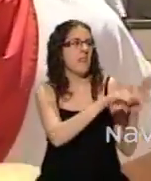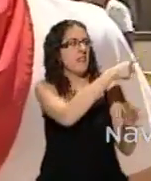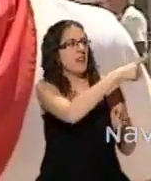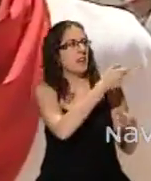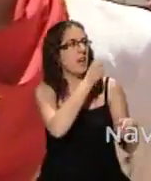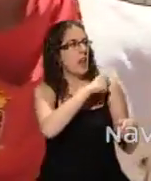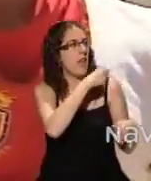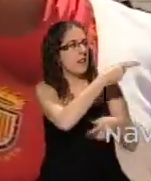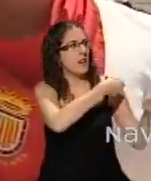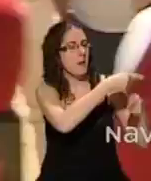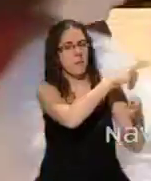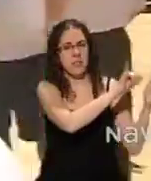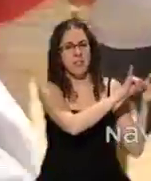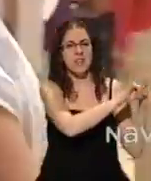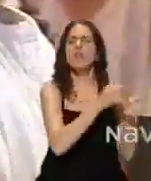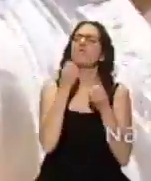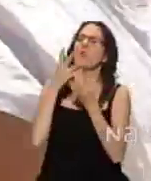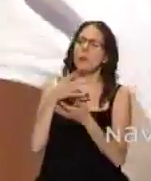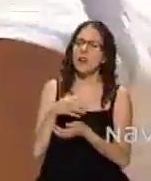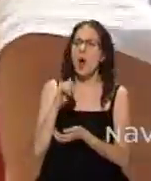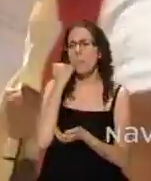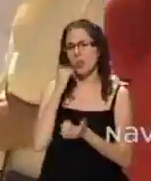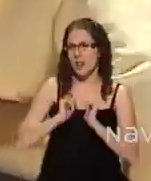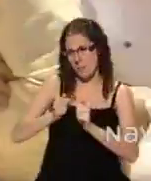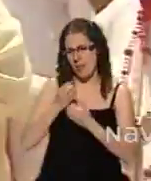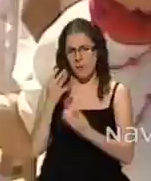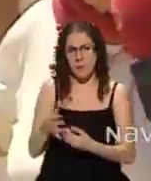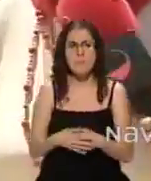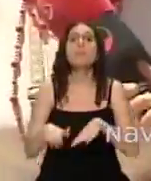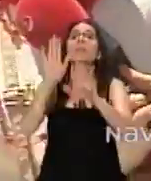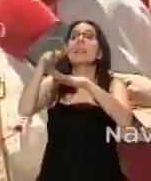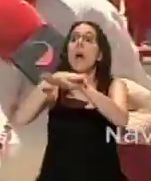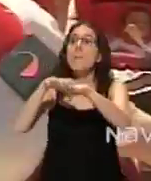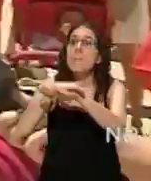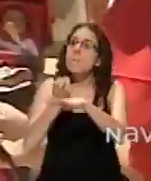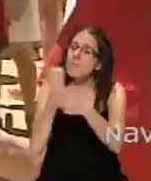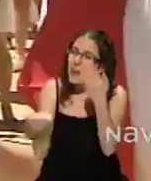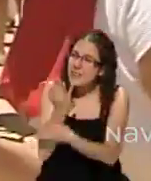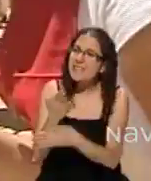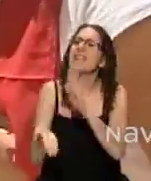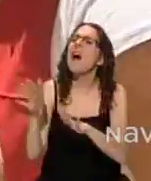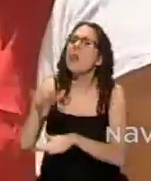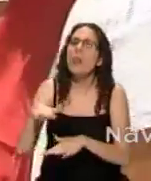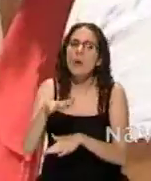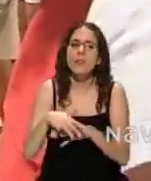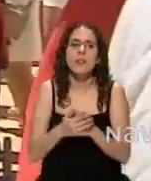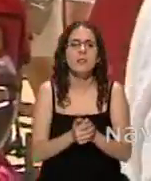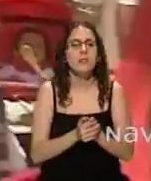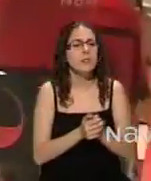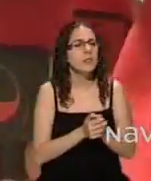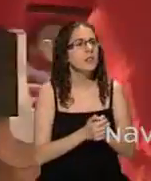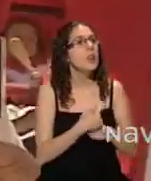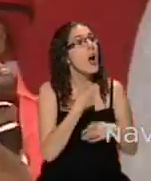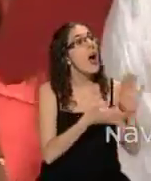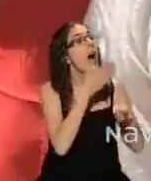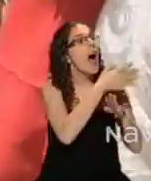al revés, primero el postre. Sí, sí. Perdón, buenos días. ¿A dónde van ustedes? ¿Y dónde se paga? ¿Ustedes a dónde van? Al arroz. ¿Al